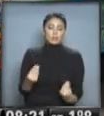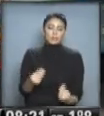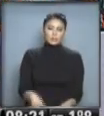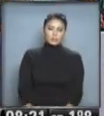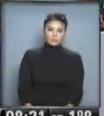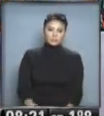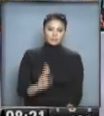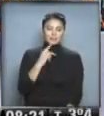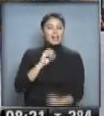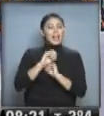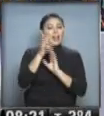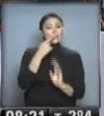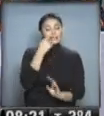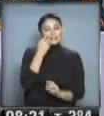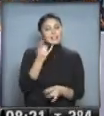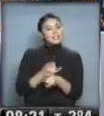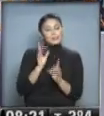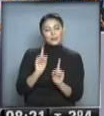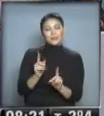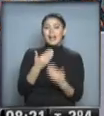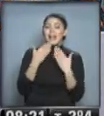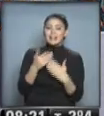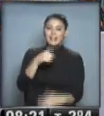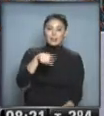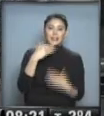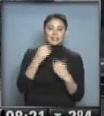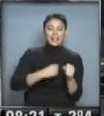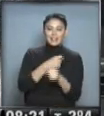clarísimo interesante cómo se implementa muchas gracias a ustedes la próxima semana que viene